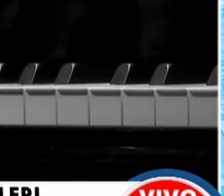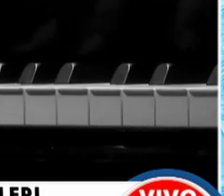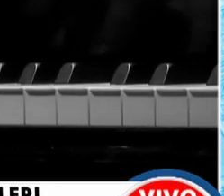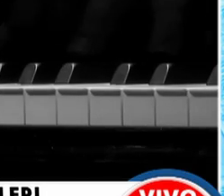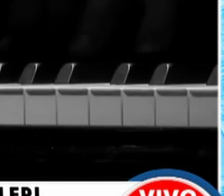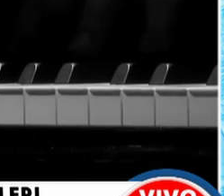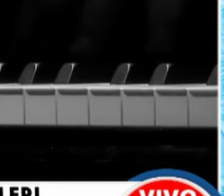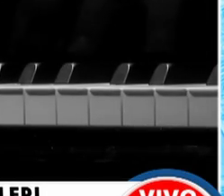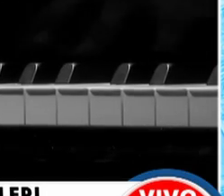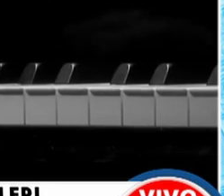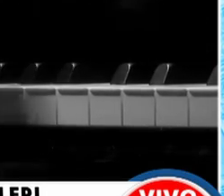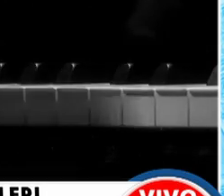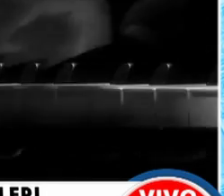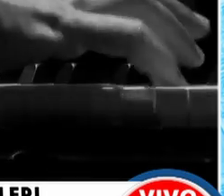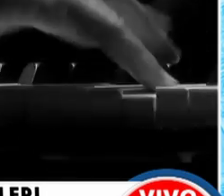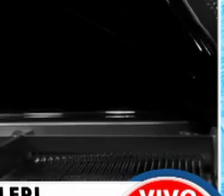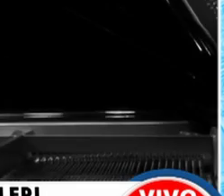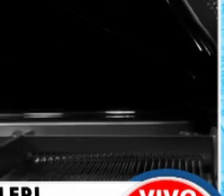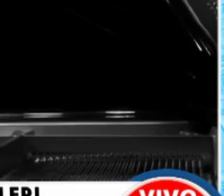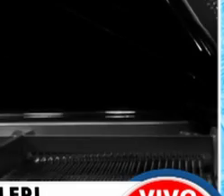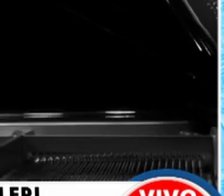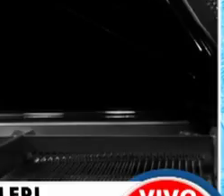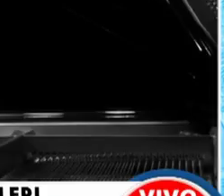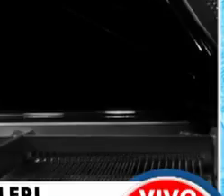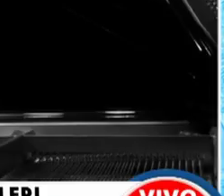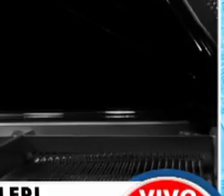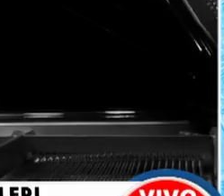a mí aquí